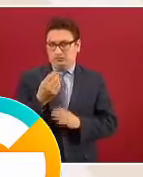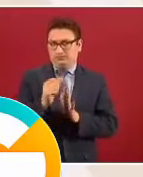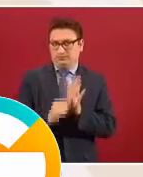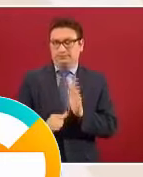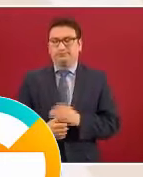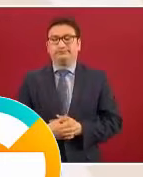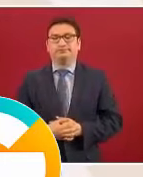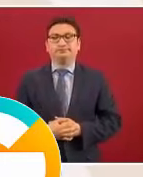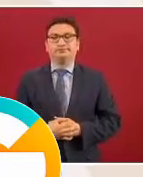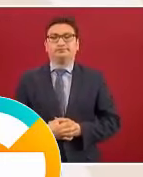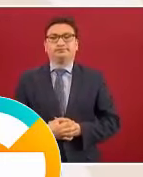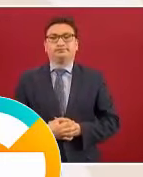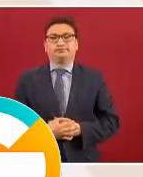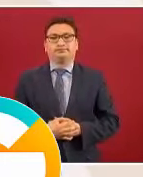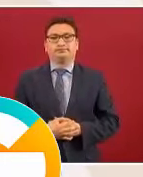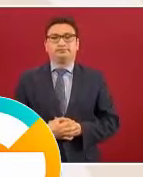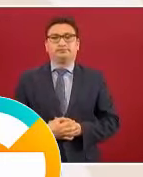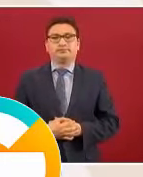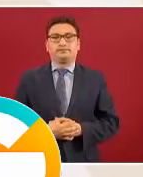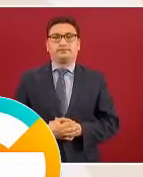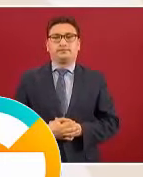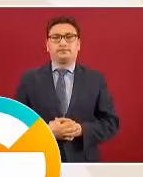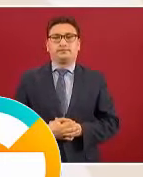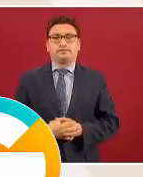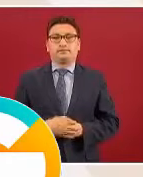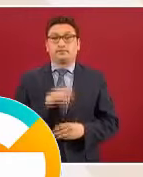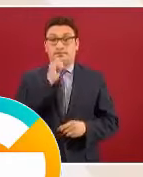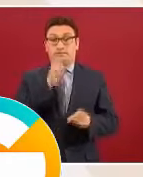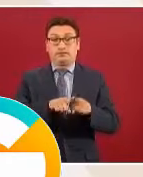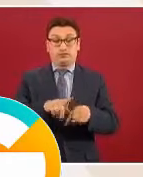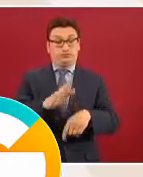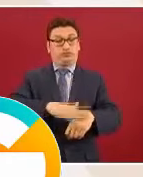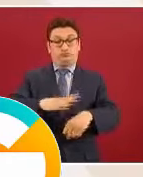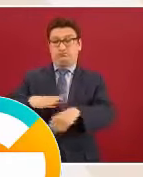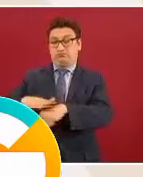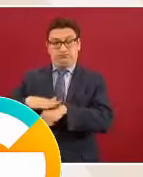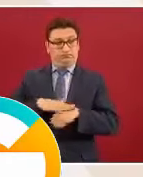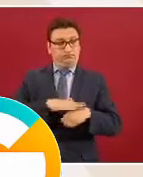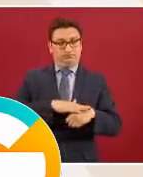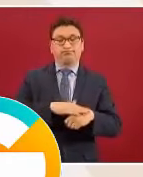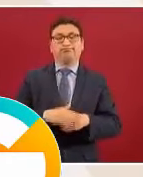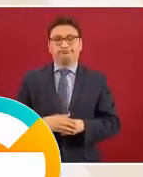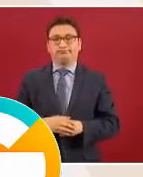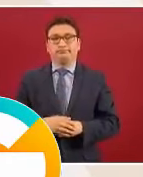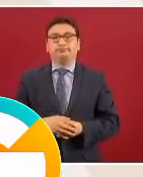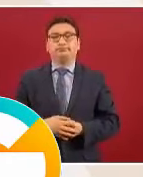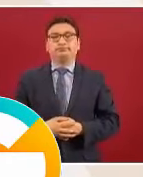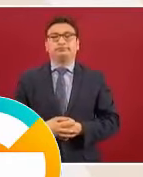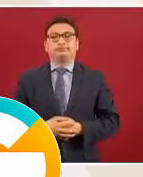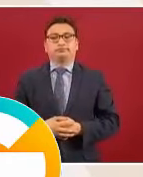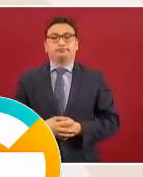Asimismo, se va a convocar a reclutar a